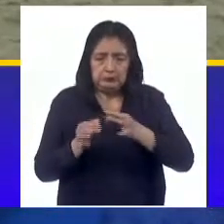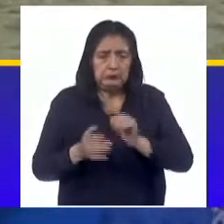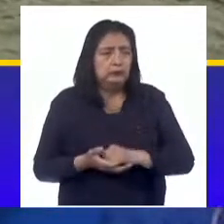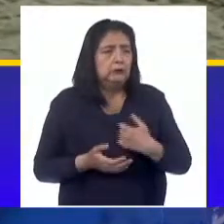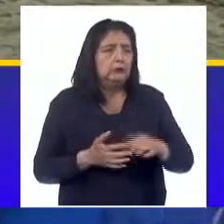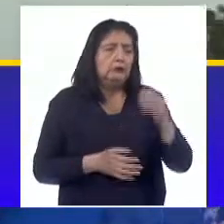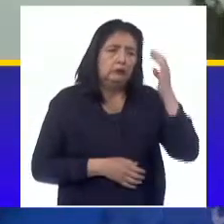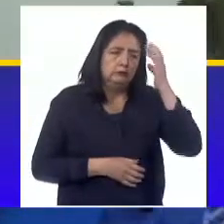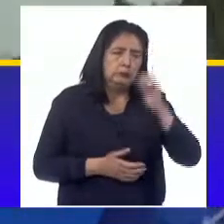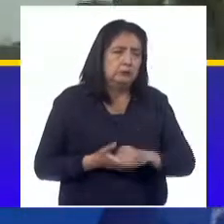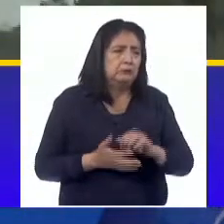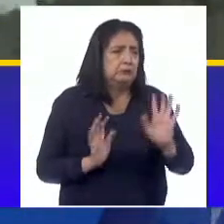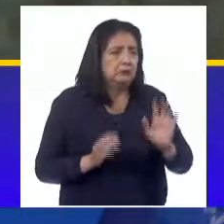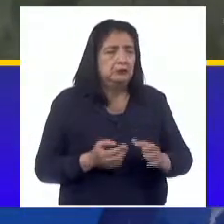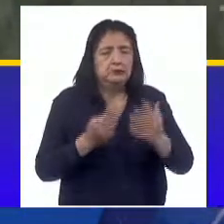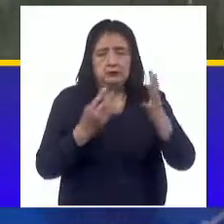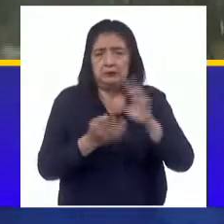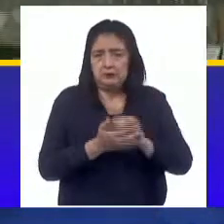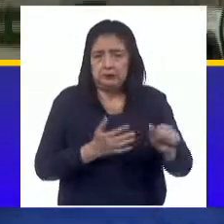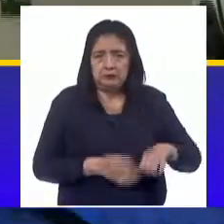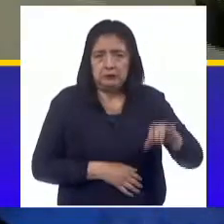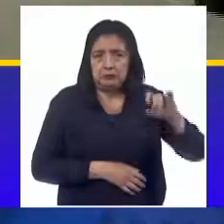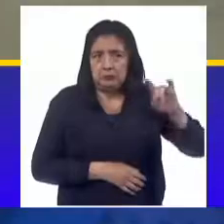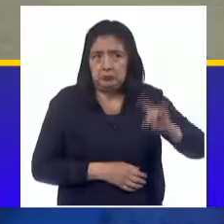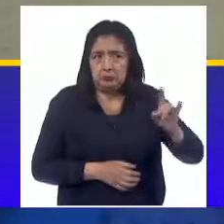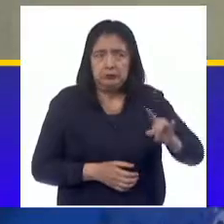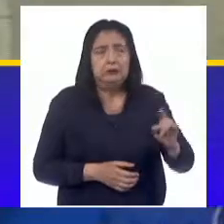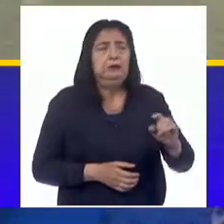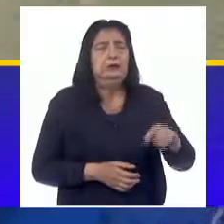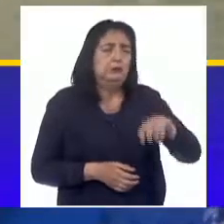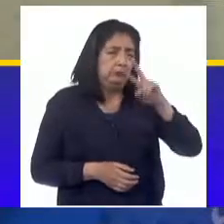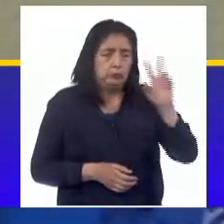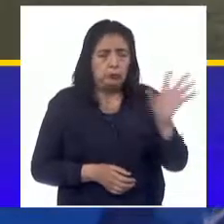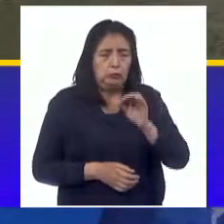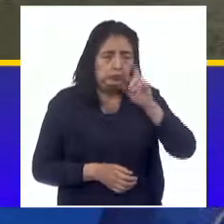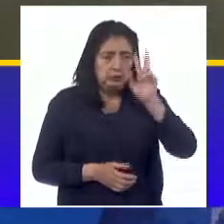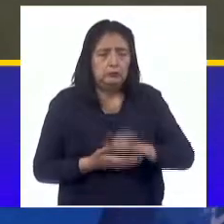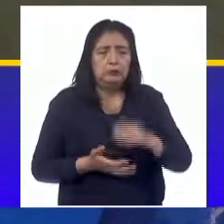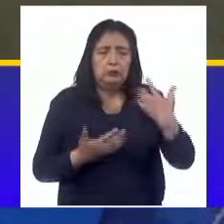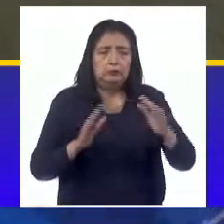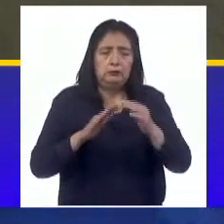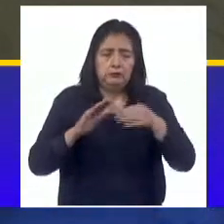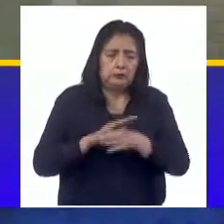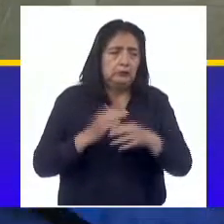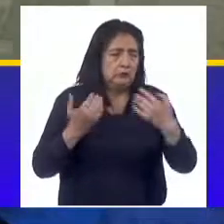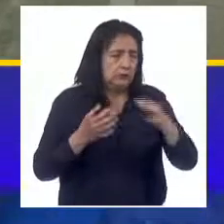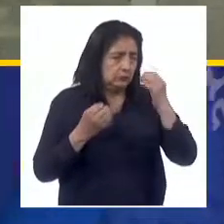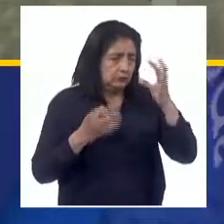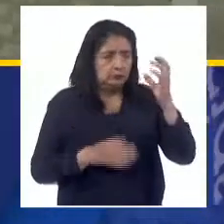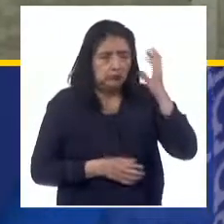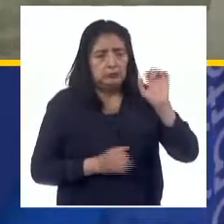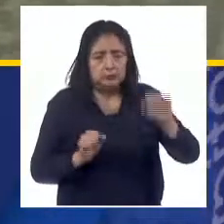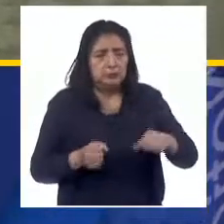hice una reflexión, tenemos 7 meses de emergencia nacional, hemos tenido cuarentena, hemos cumplido los